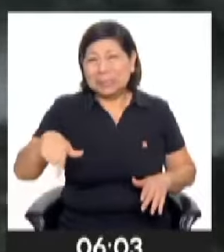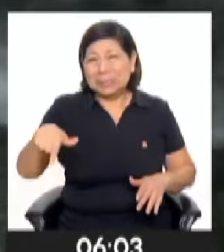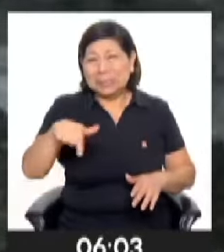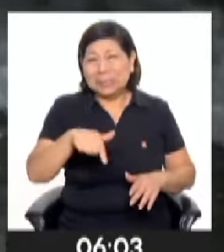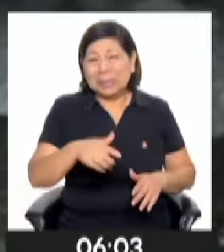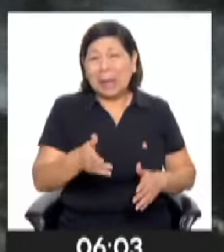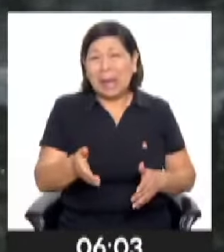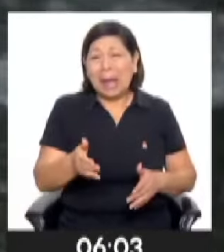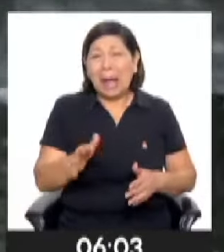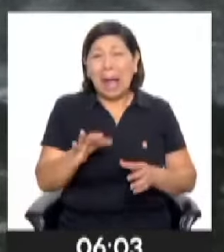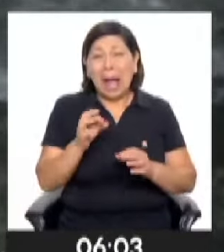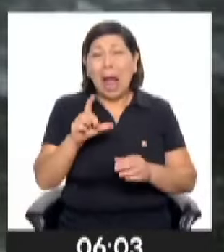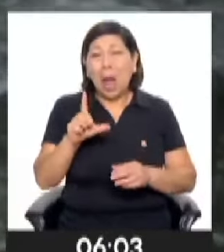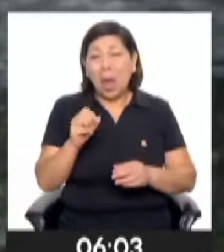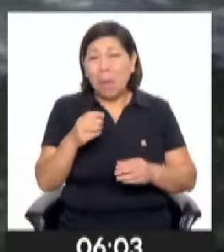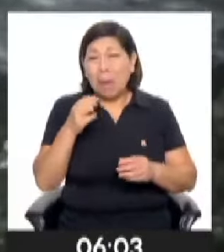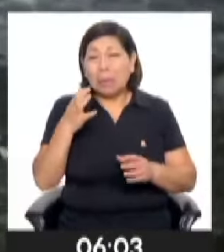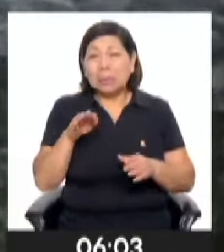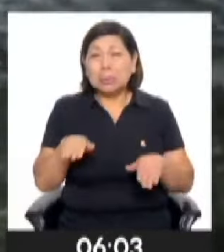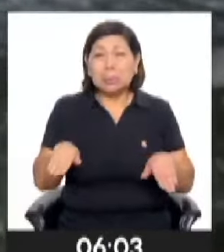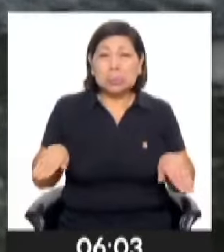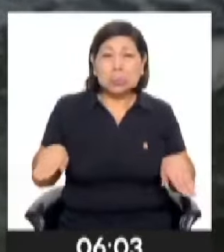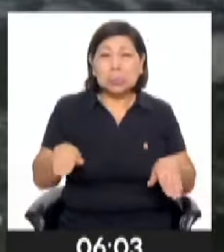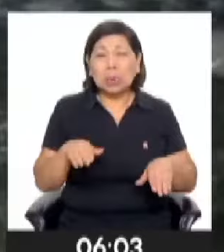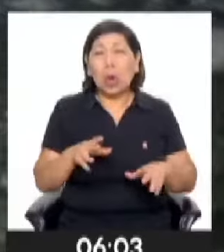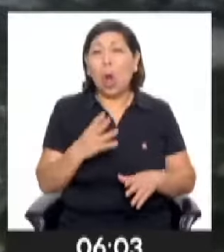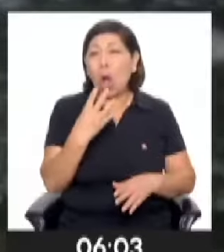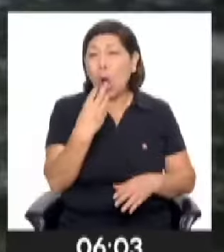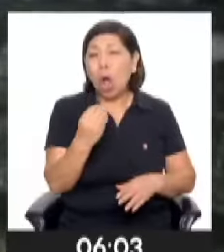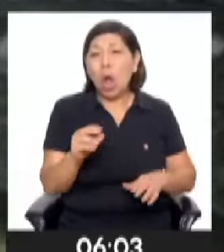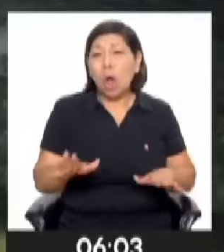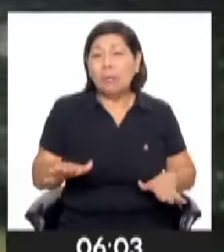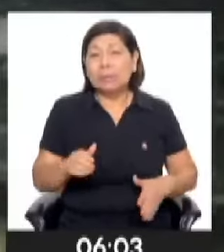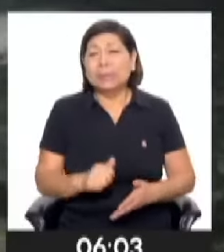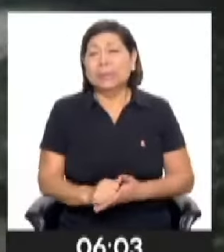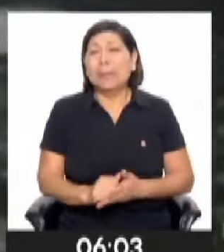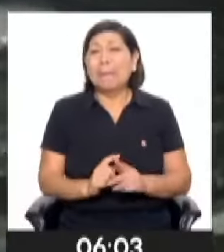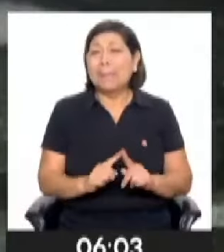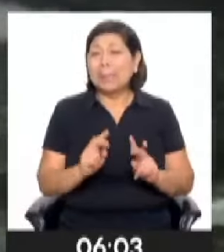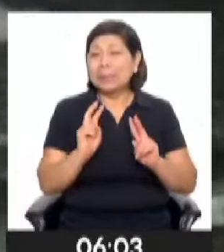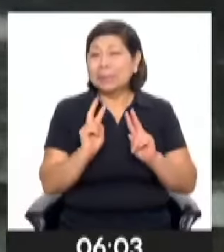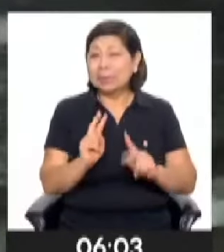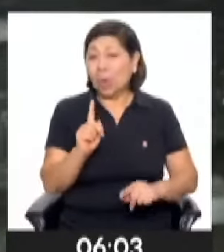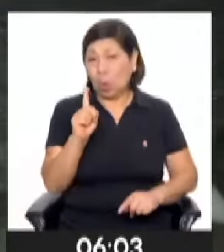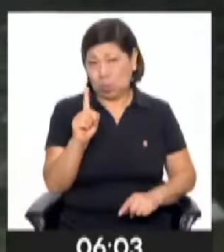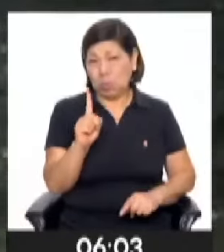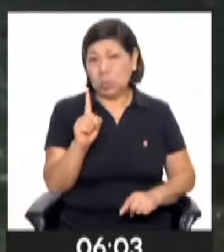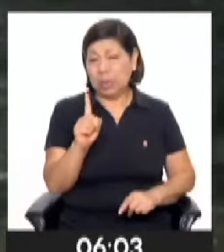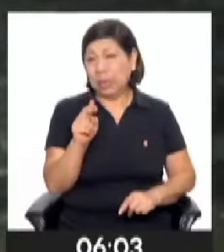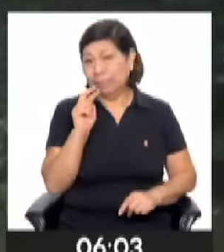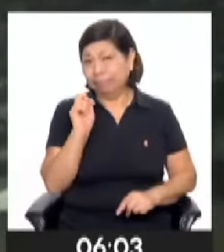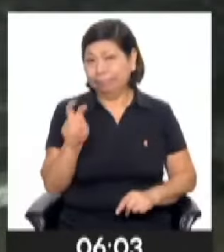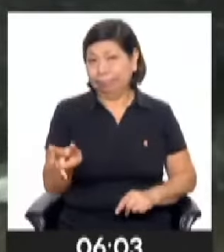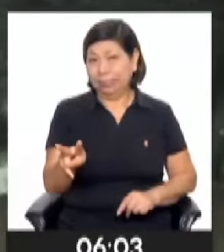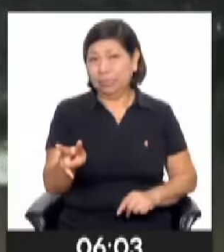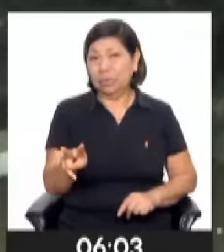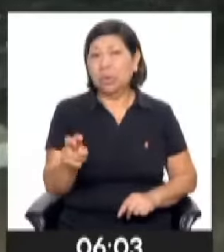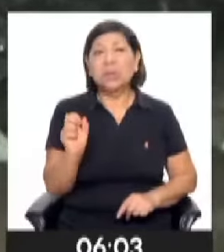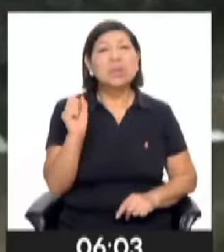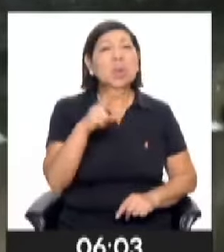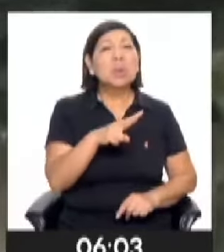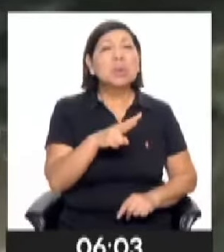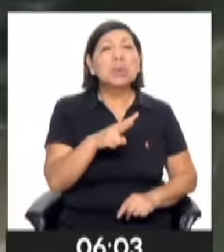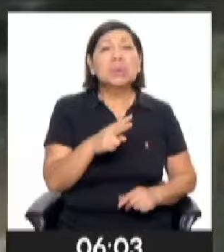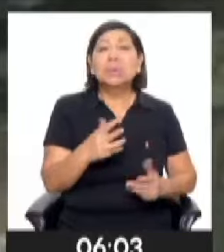los cuerpos de estos lobos marinos. Hasta el momento, en estos momentos, solamente logramos ver uno. Al parecer, el segundo lobo